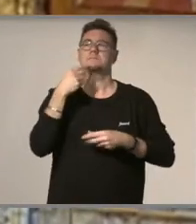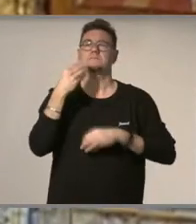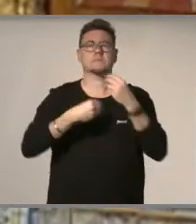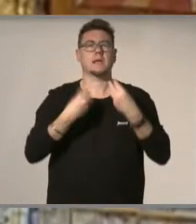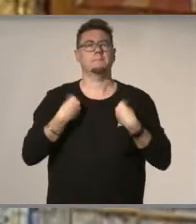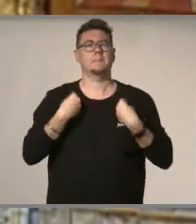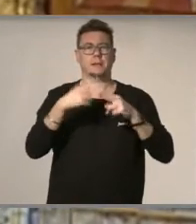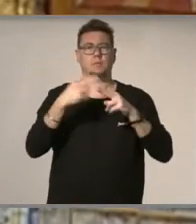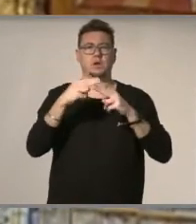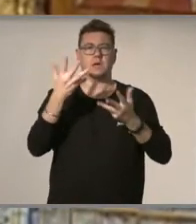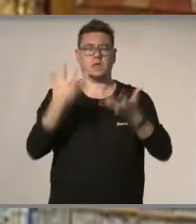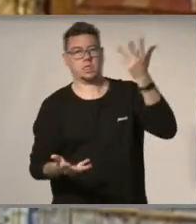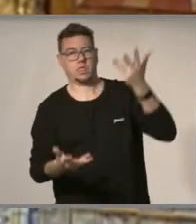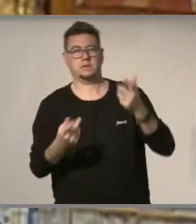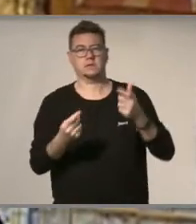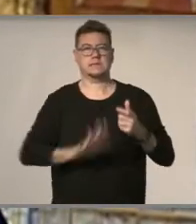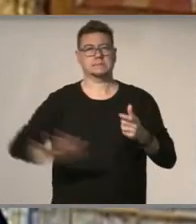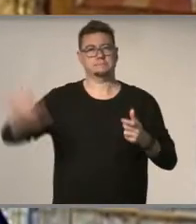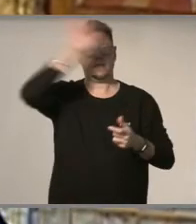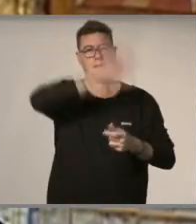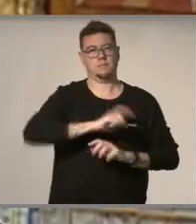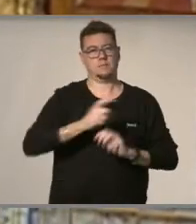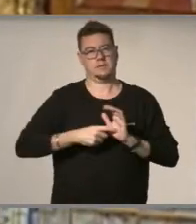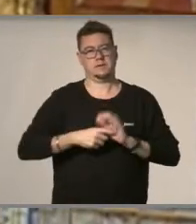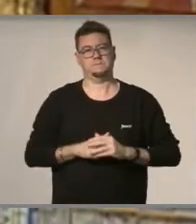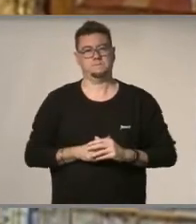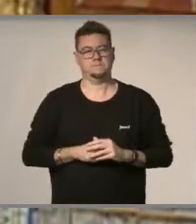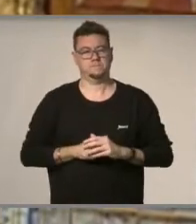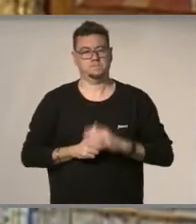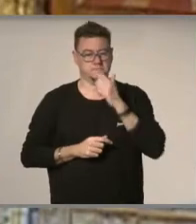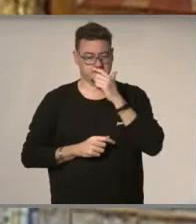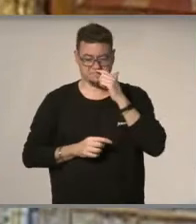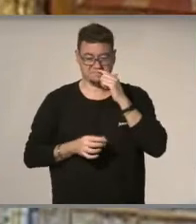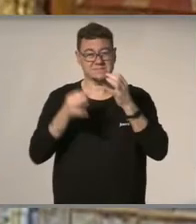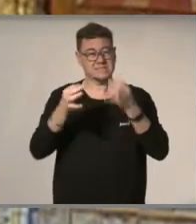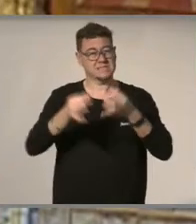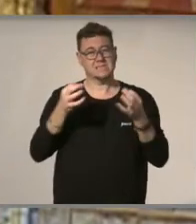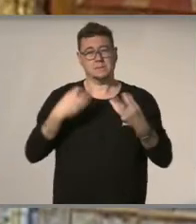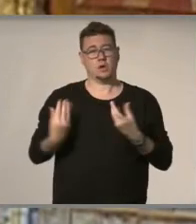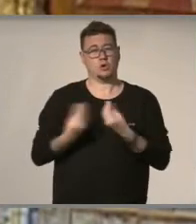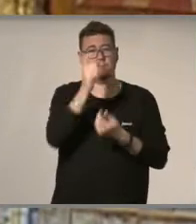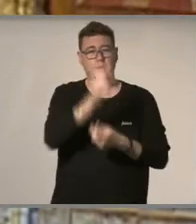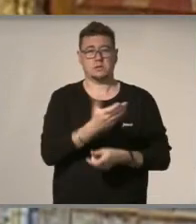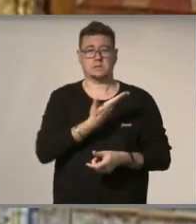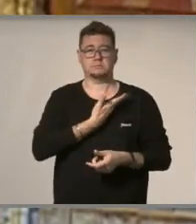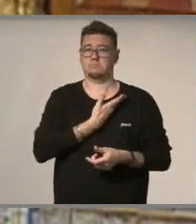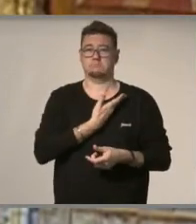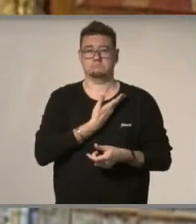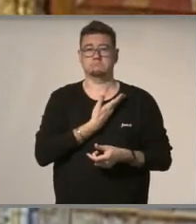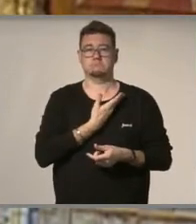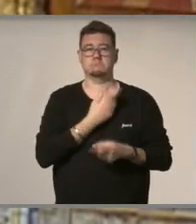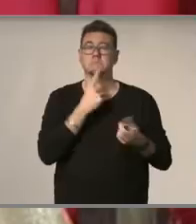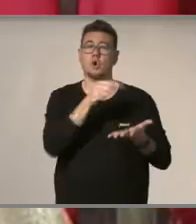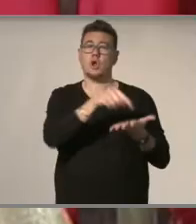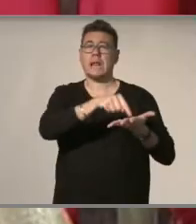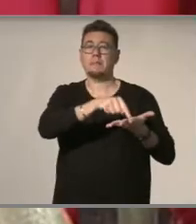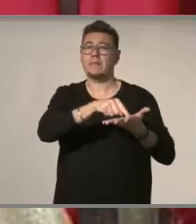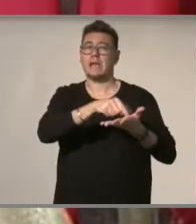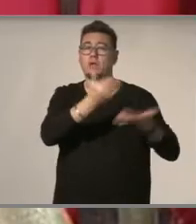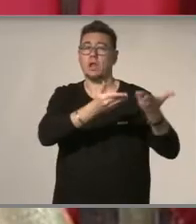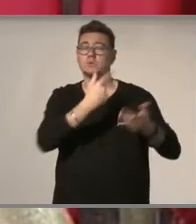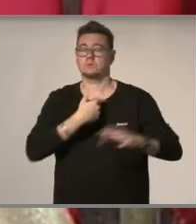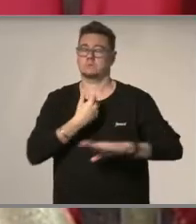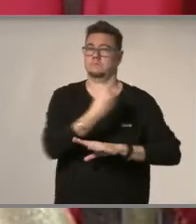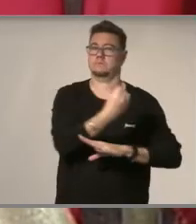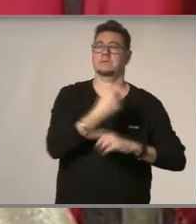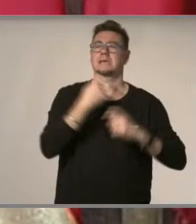la vida política de todo el Estado. Estaremos siempre al lado de las víctimas en sus justas reivindicaciones e